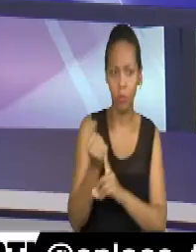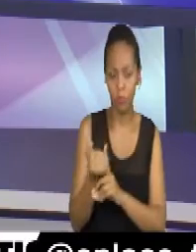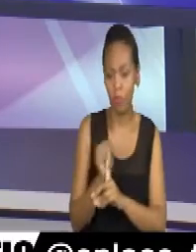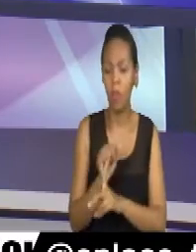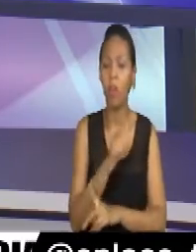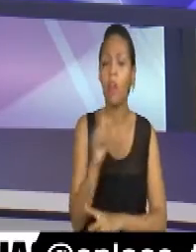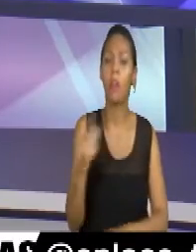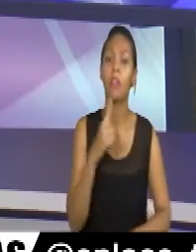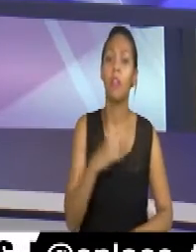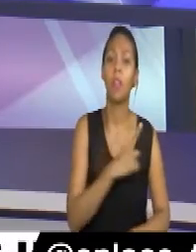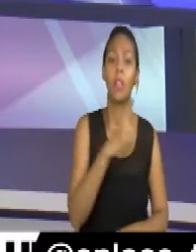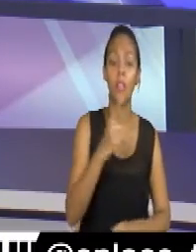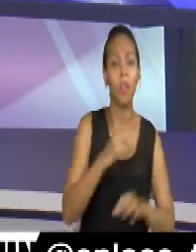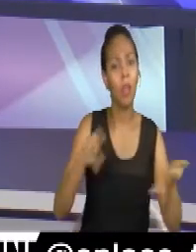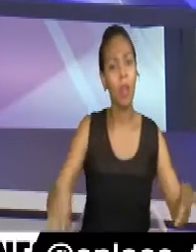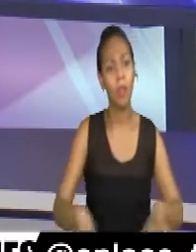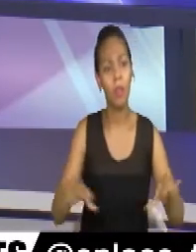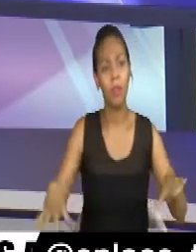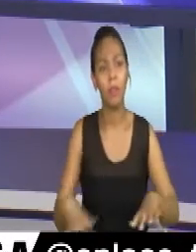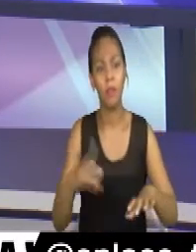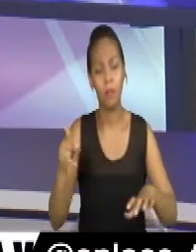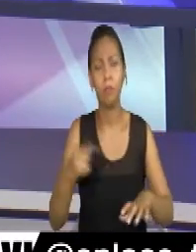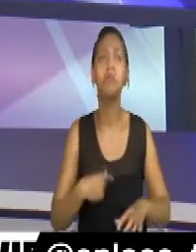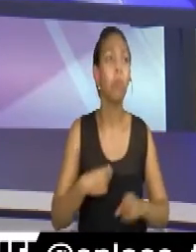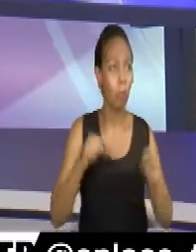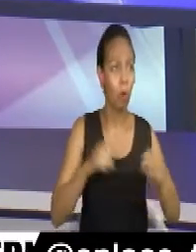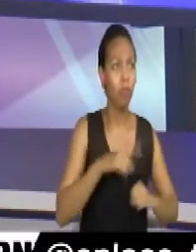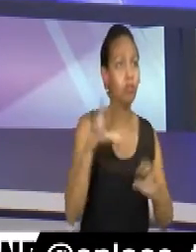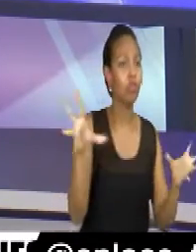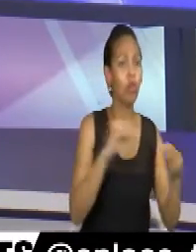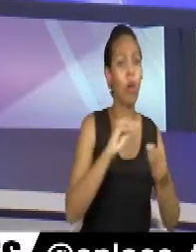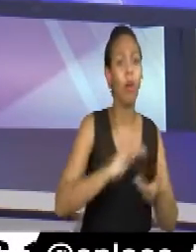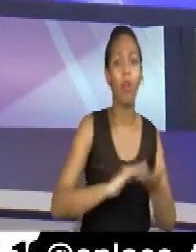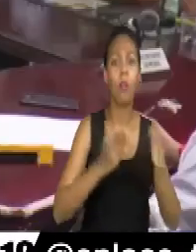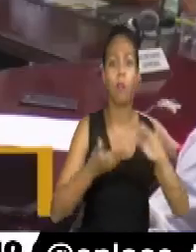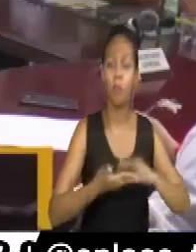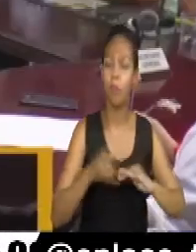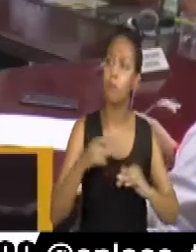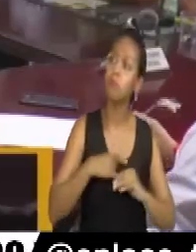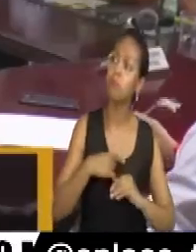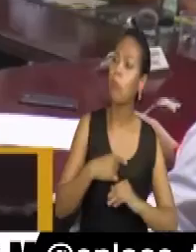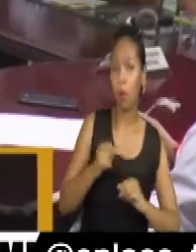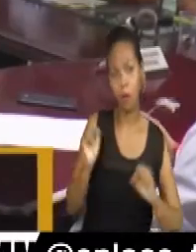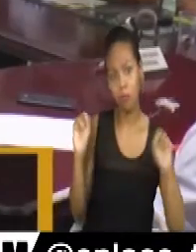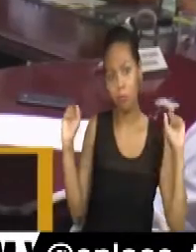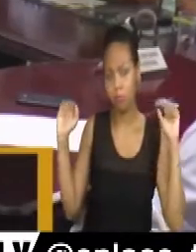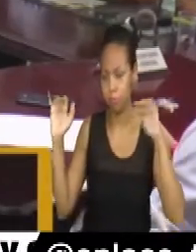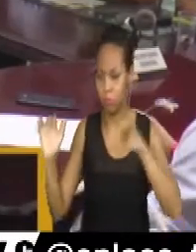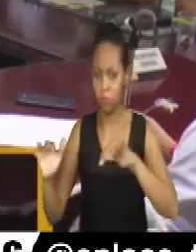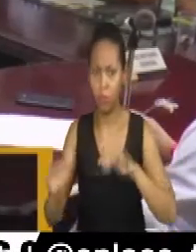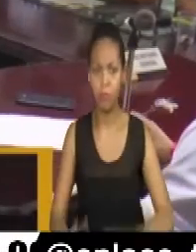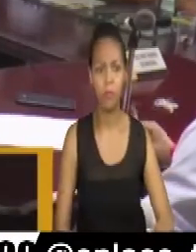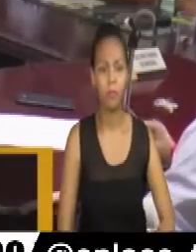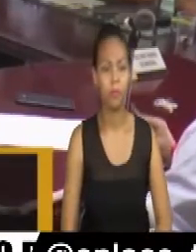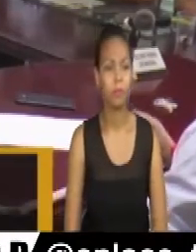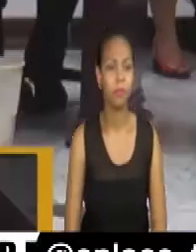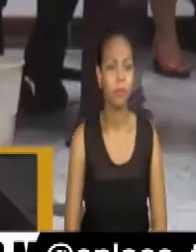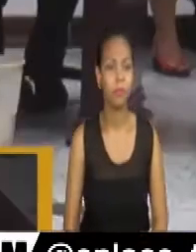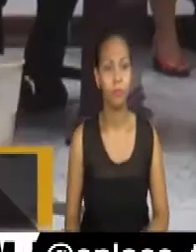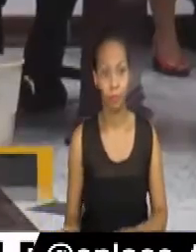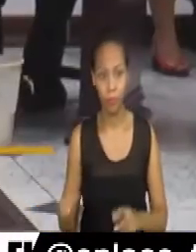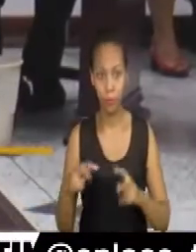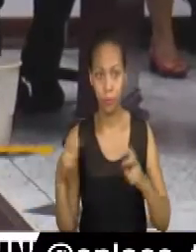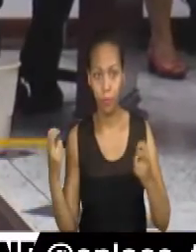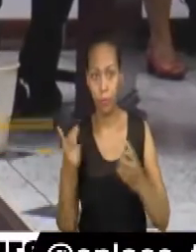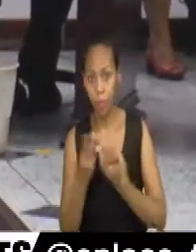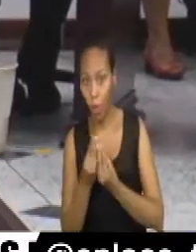la realización de este evento de participación ciudadana. En sesión informal, la mesa directiva del Consejo de Barranca Bermeja